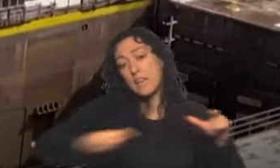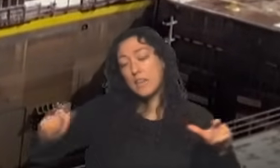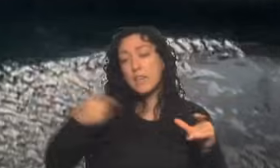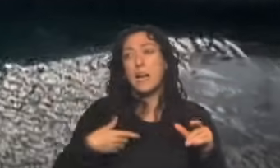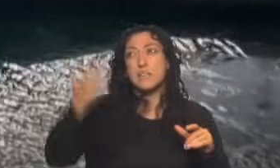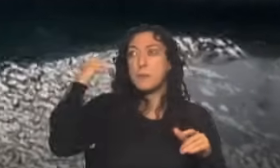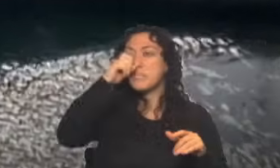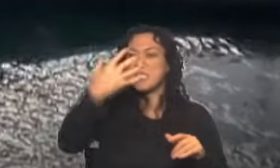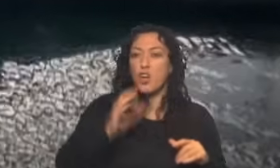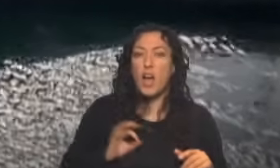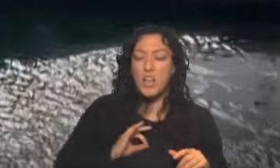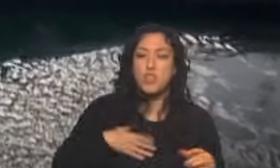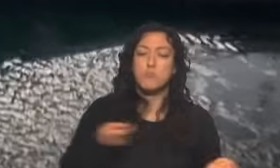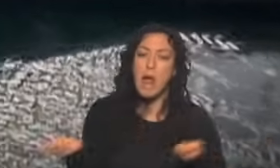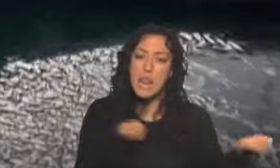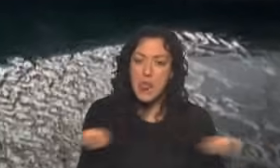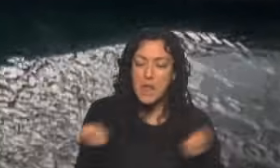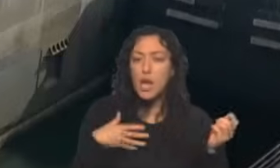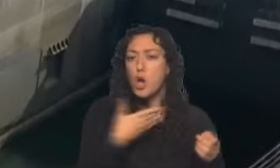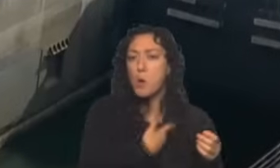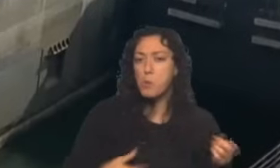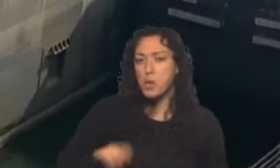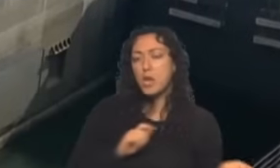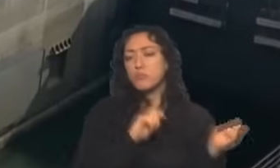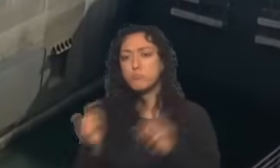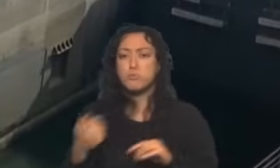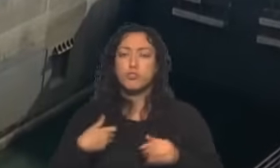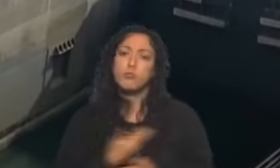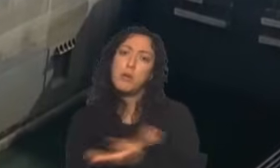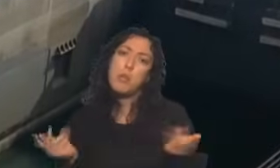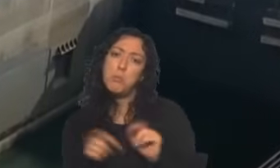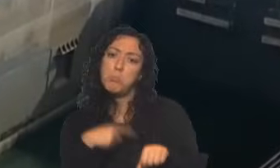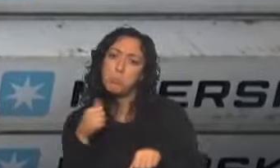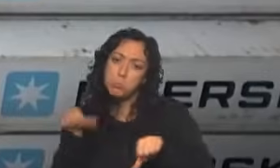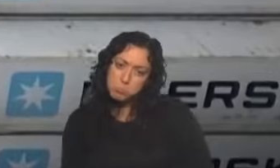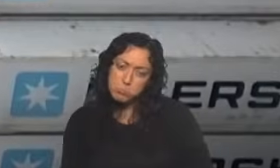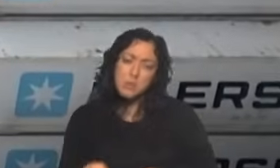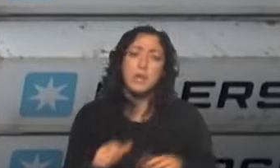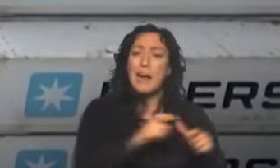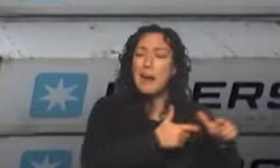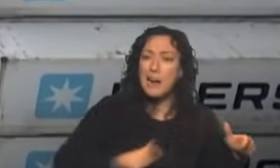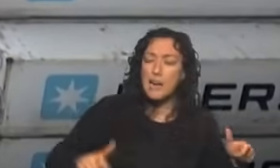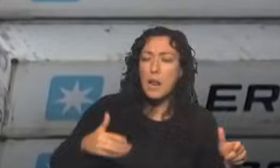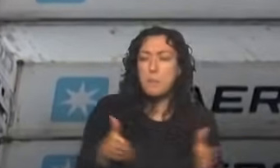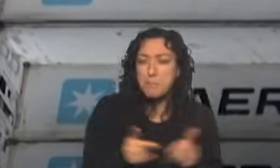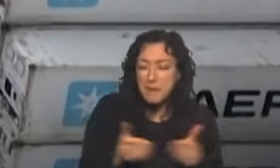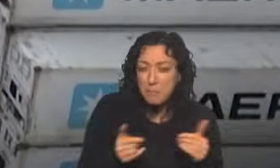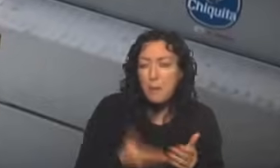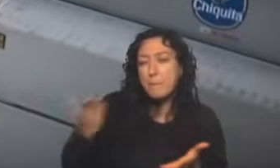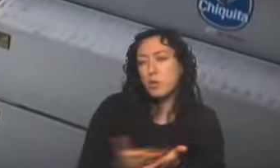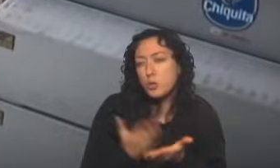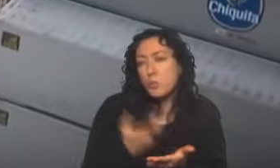25 años, ningún gobierno logró trasladar su riqueza a la sociedad. Si bien el canal de Panamá no es el único pilar productivo del país,